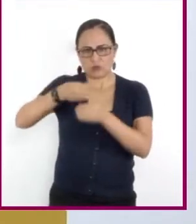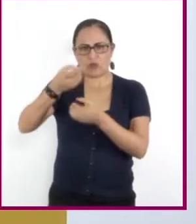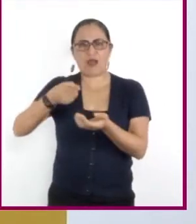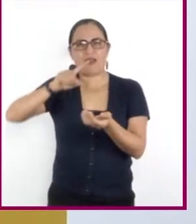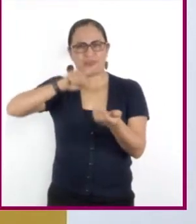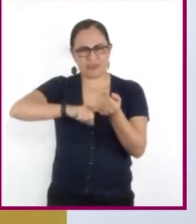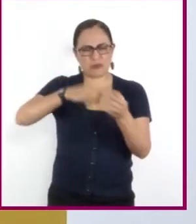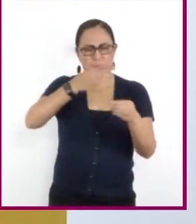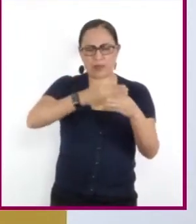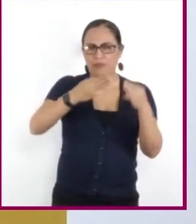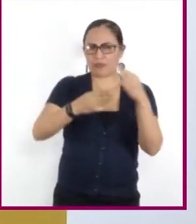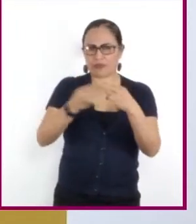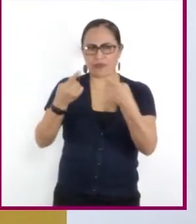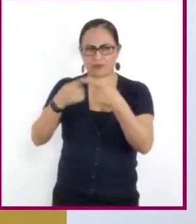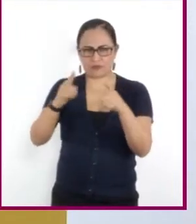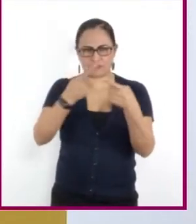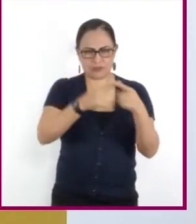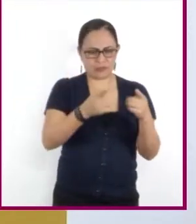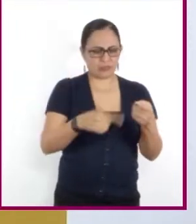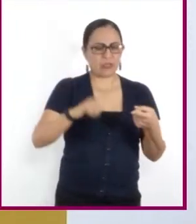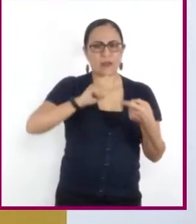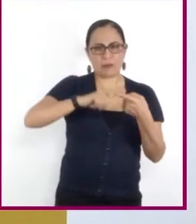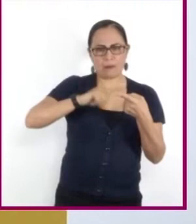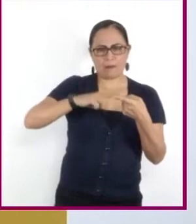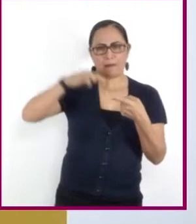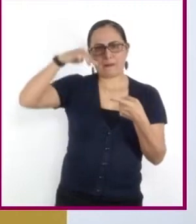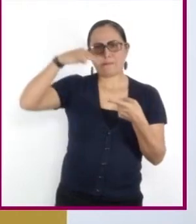sustancias. En el primero tenemos miel,